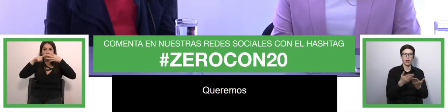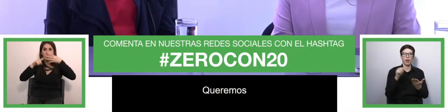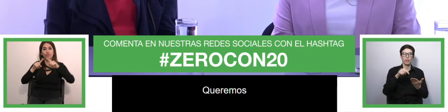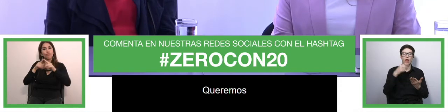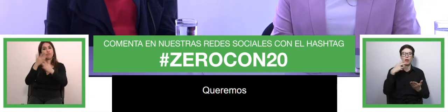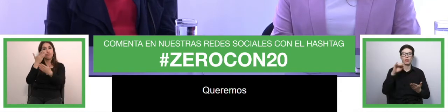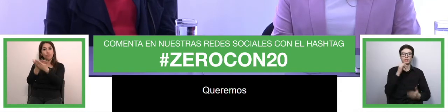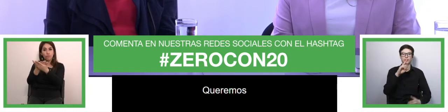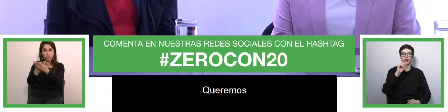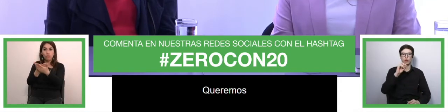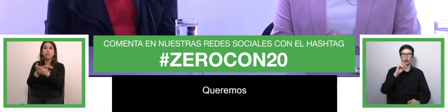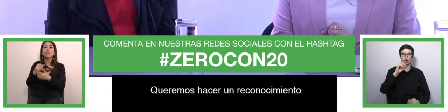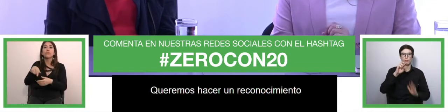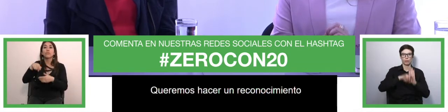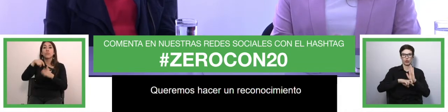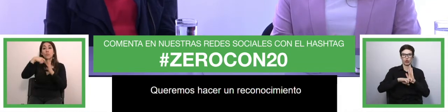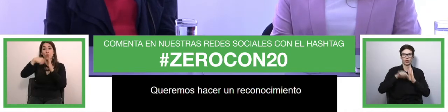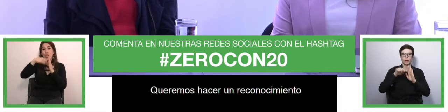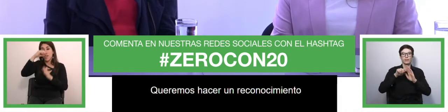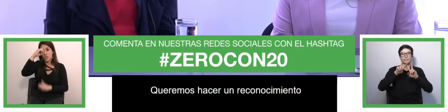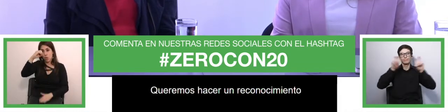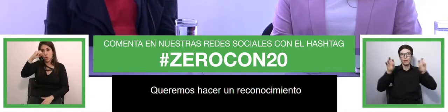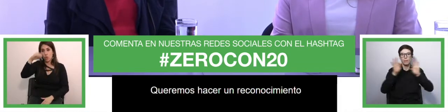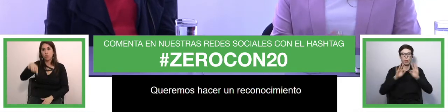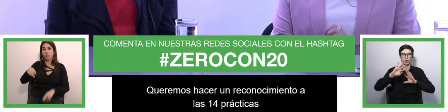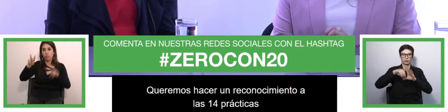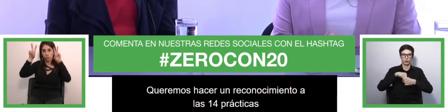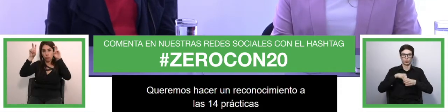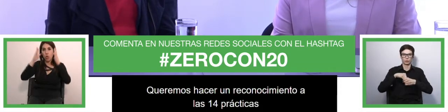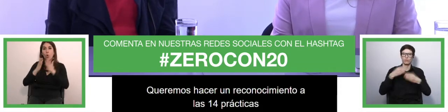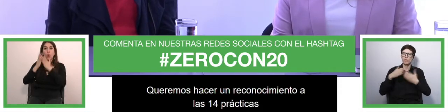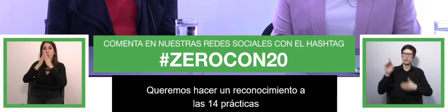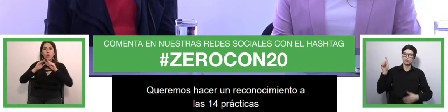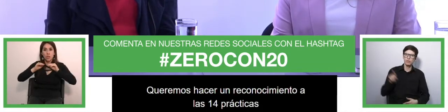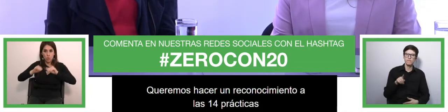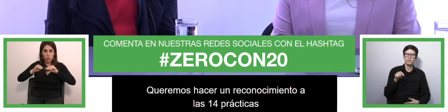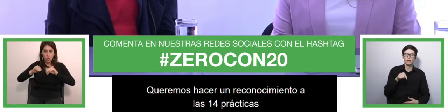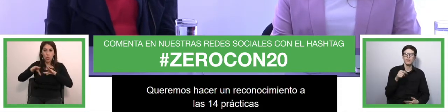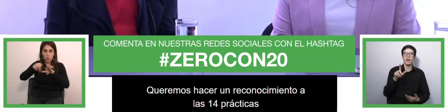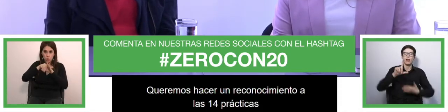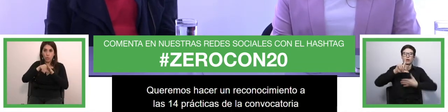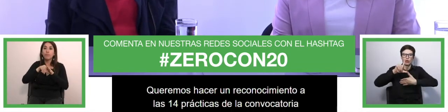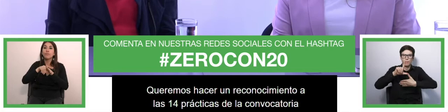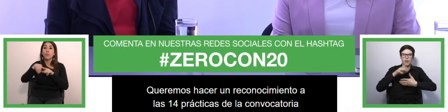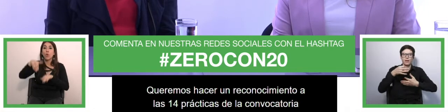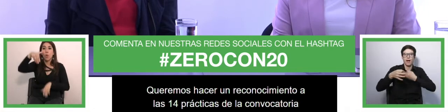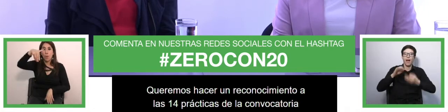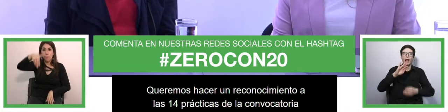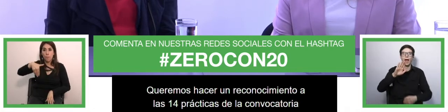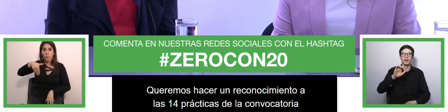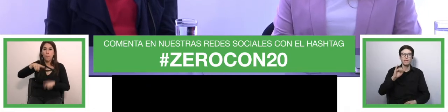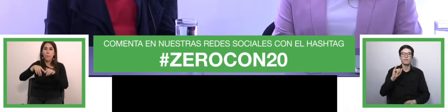en educación inclusiva, provenientes de América Latina, del Caribe y la comunidad de